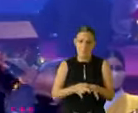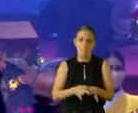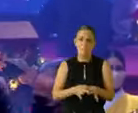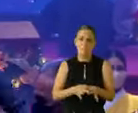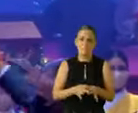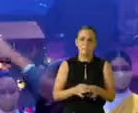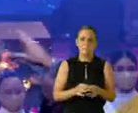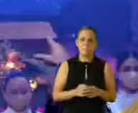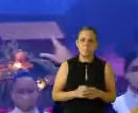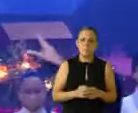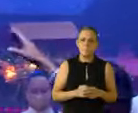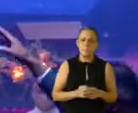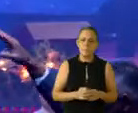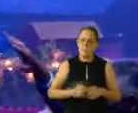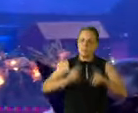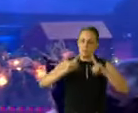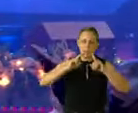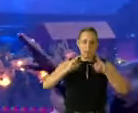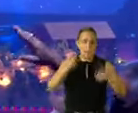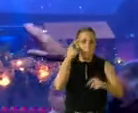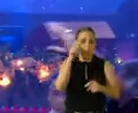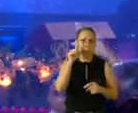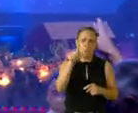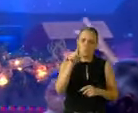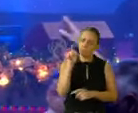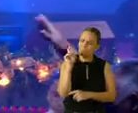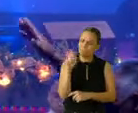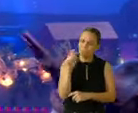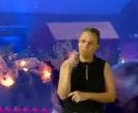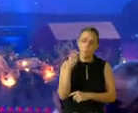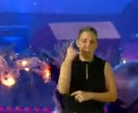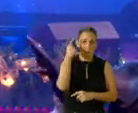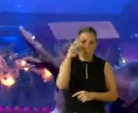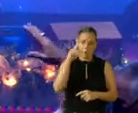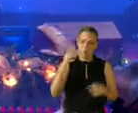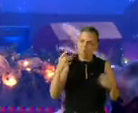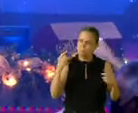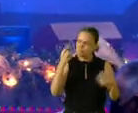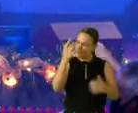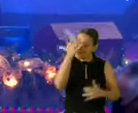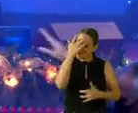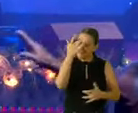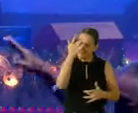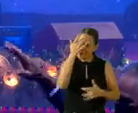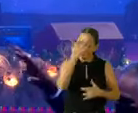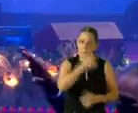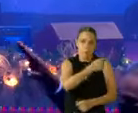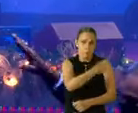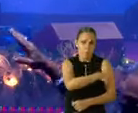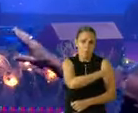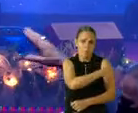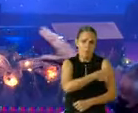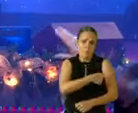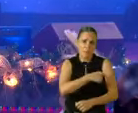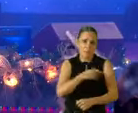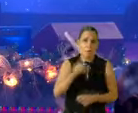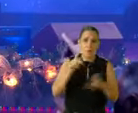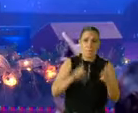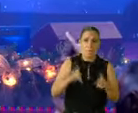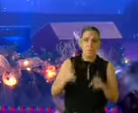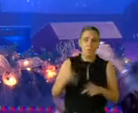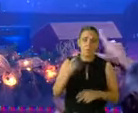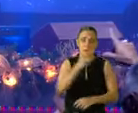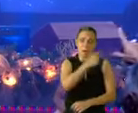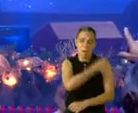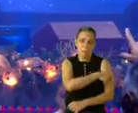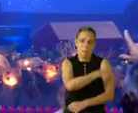están viendo. Declaramos por tu necesidad, por el cuerpo enfermo en los hospitales. Quizá hay alguien en el hospital que nos está sintonizando. Declaramos